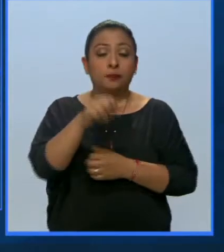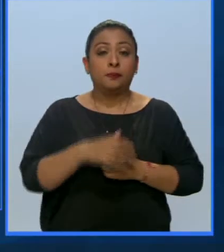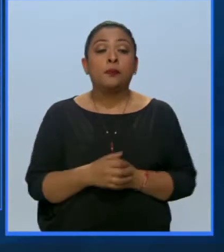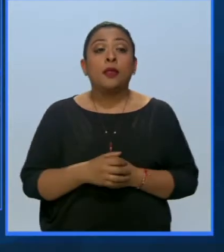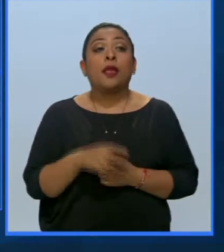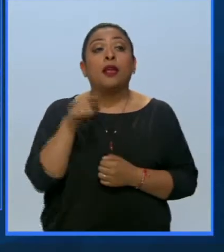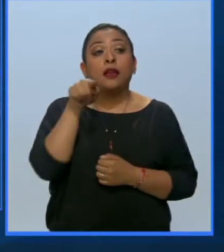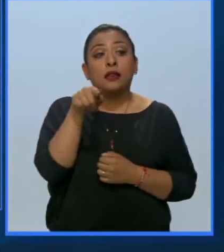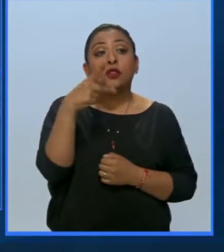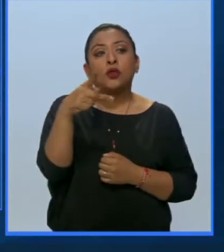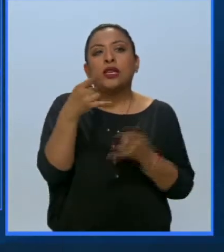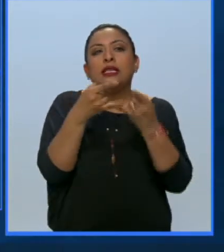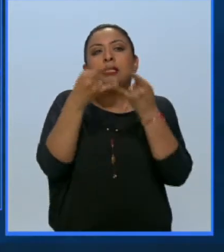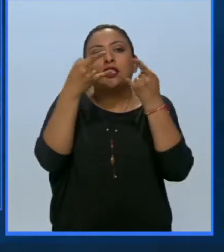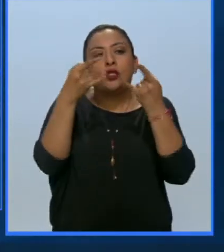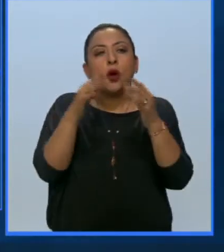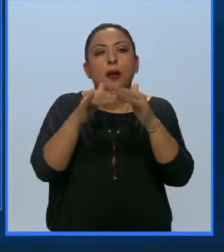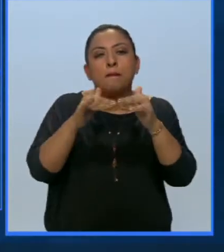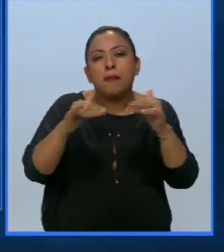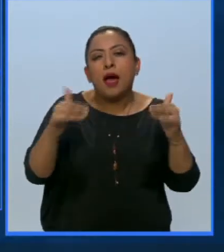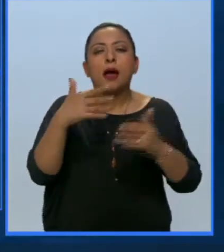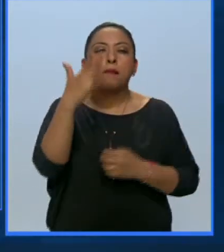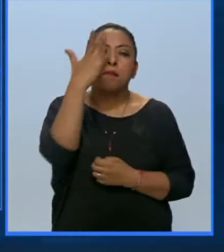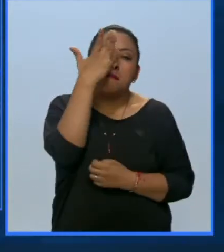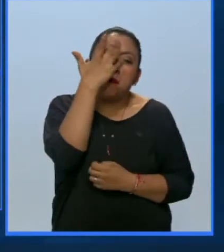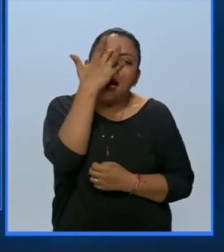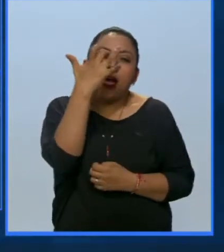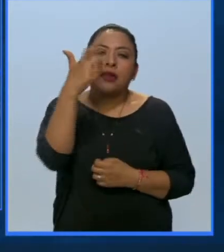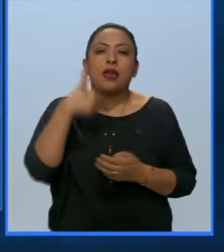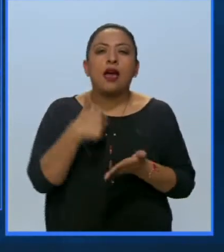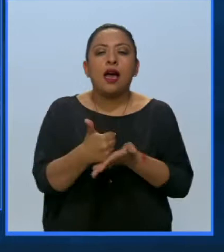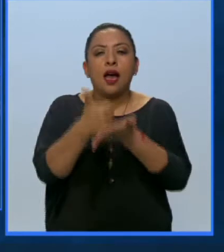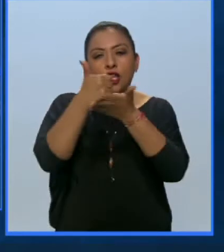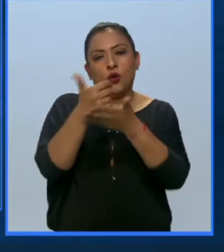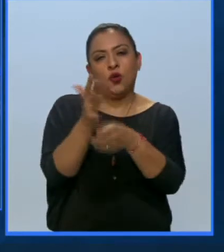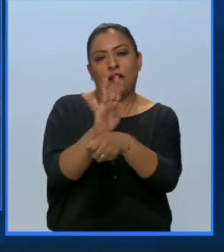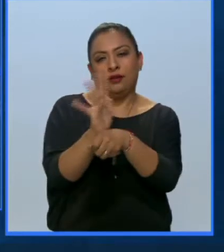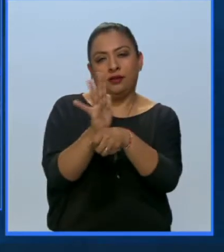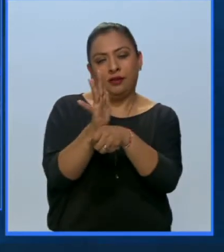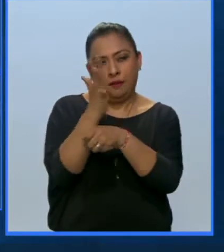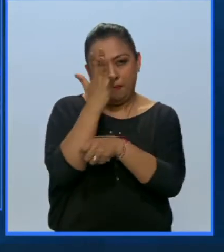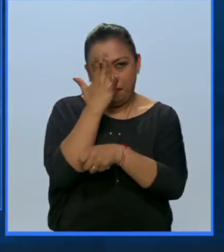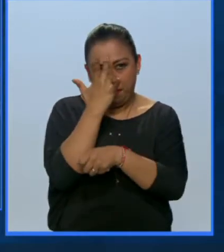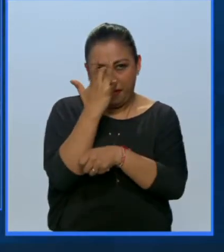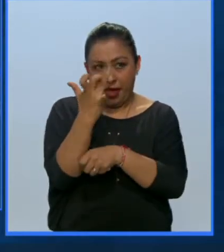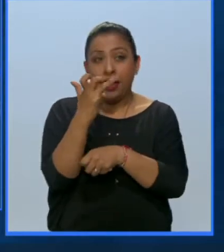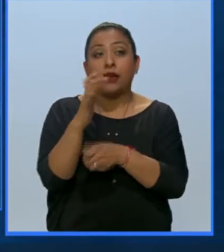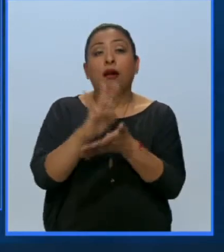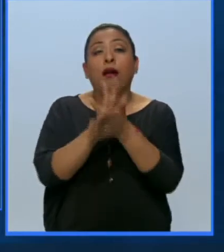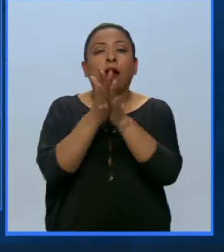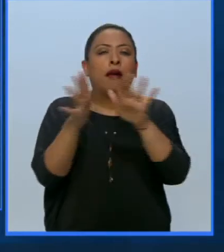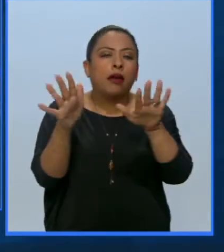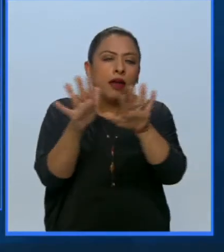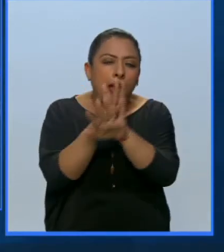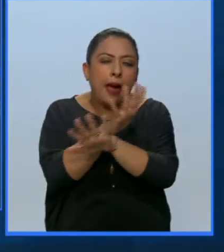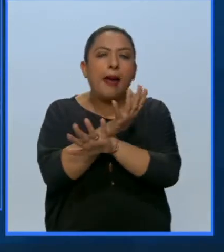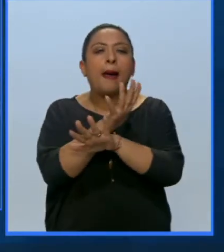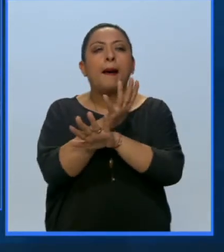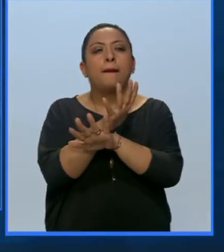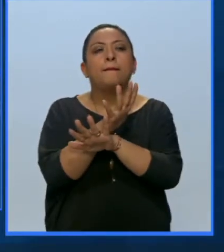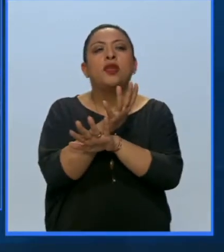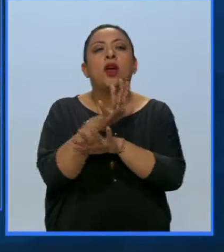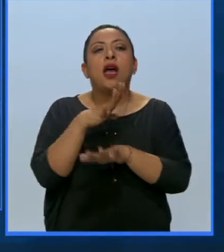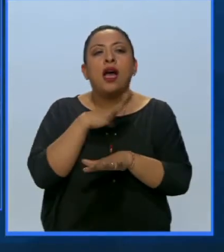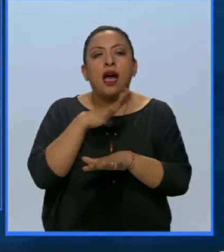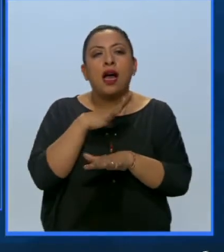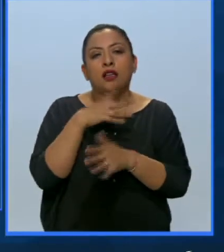ce sont des histoires de la mer qui est aussi magique et qui permet des transformations. Donc